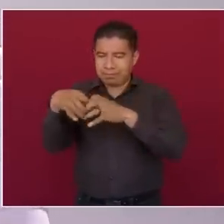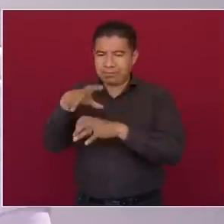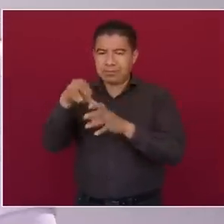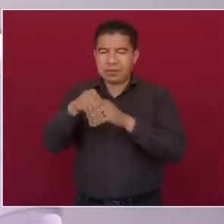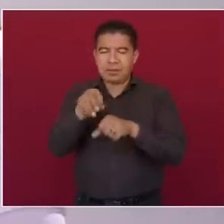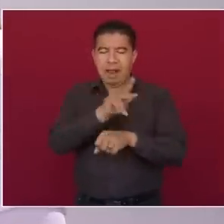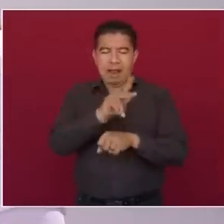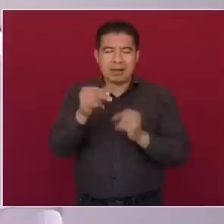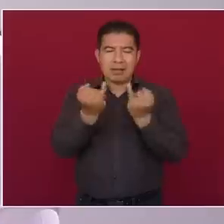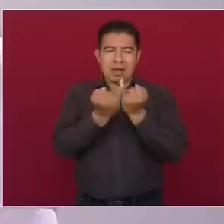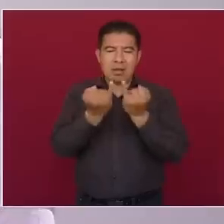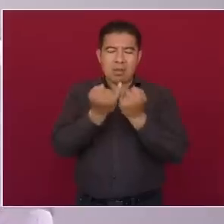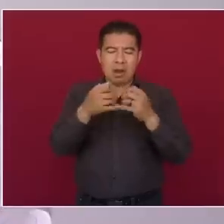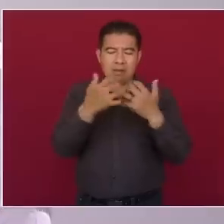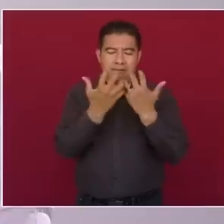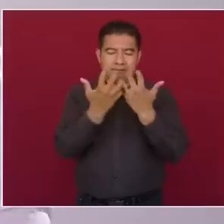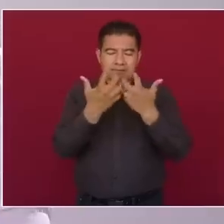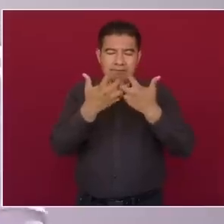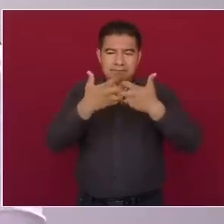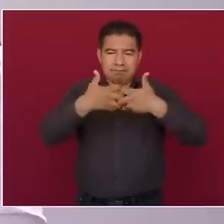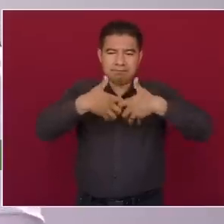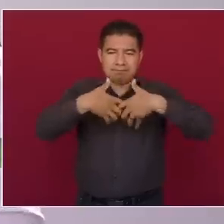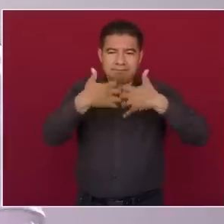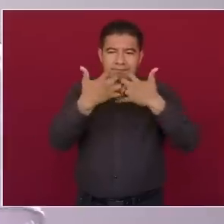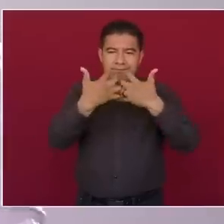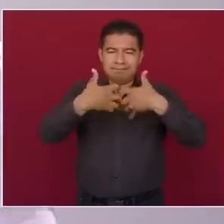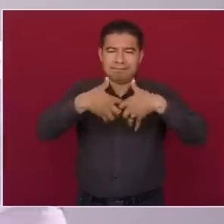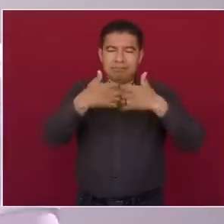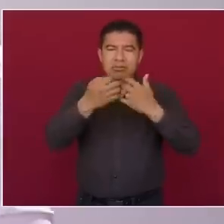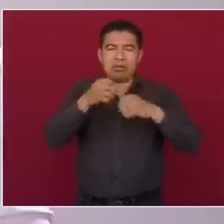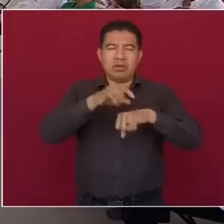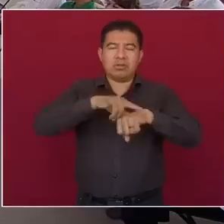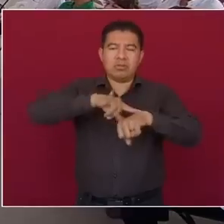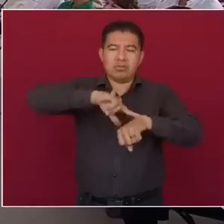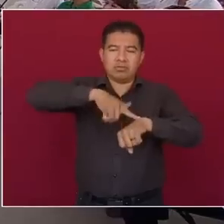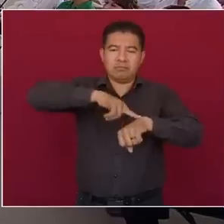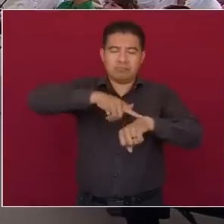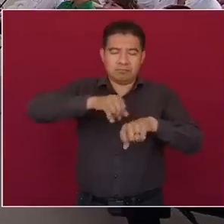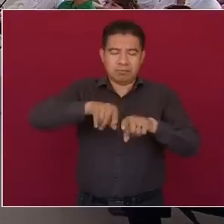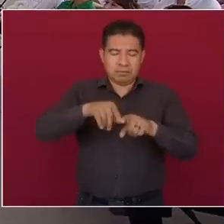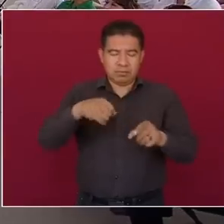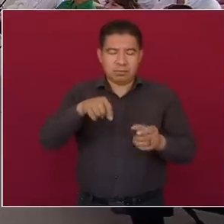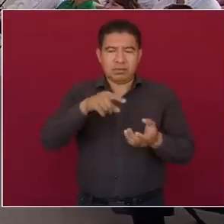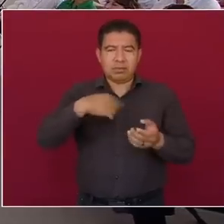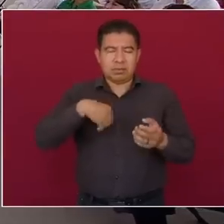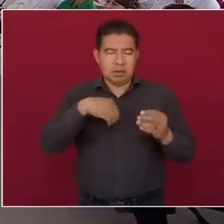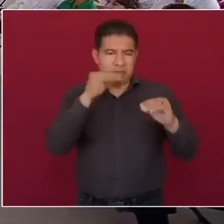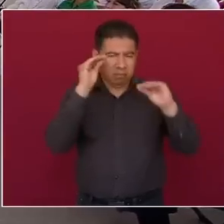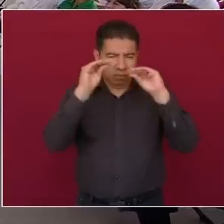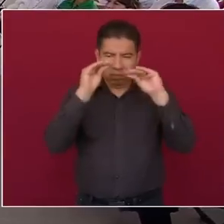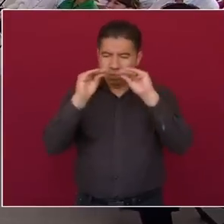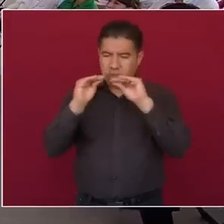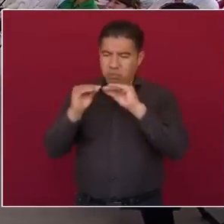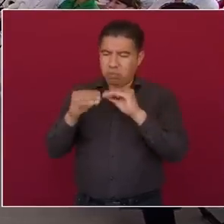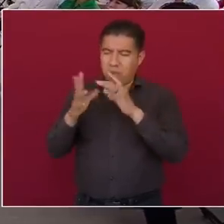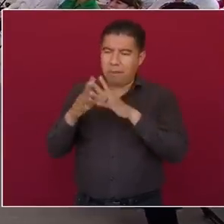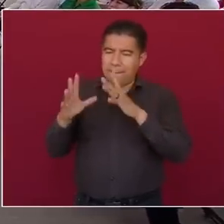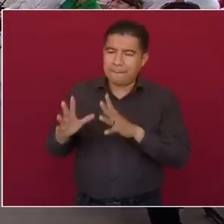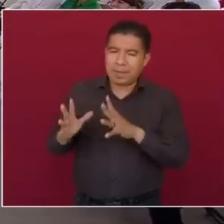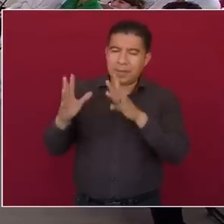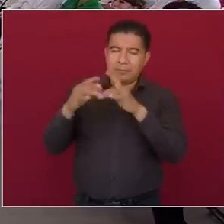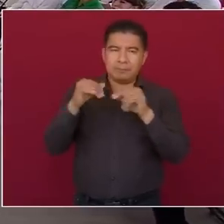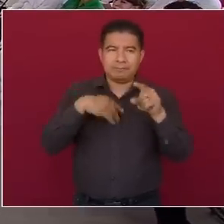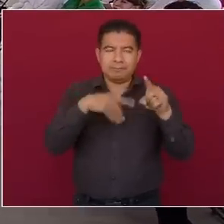Al mismo tiempo que construíamos plantas y tanques, también se tuvo que construir una serie de obras asociadas: